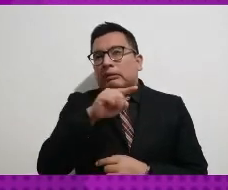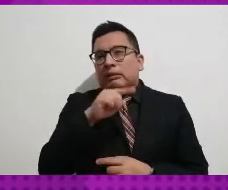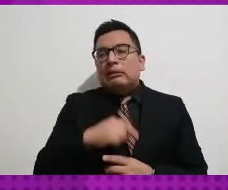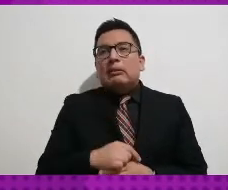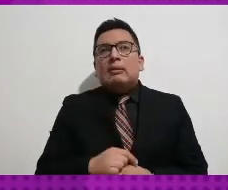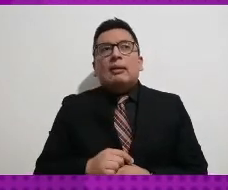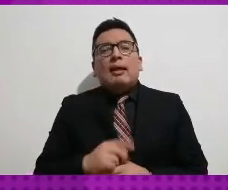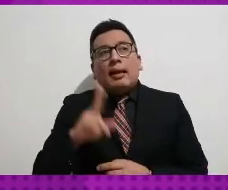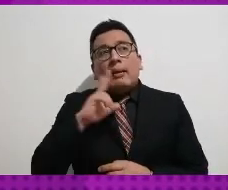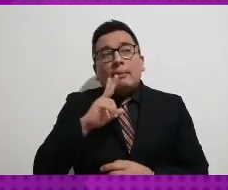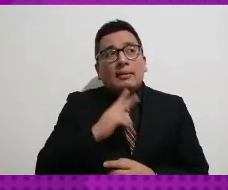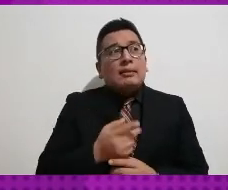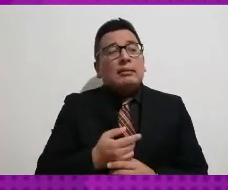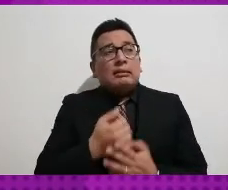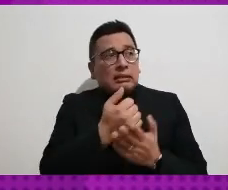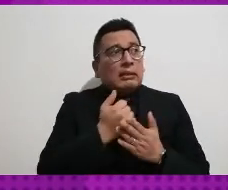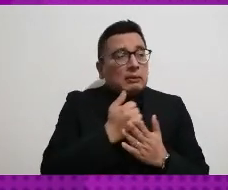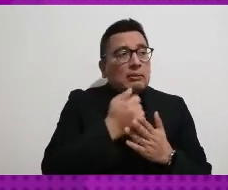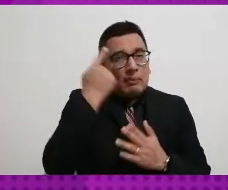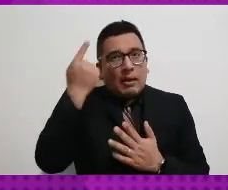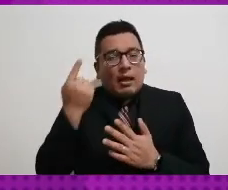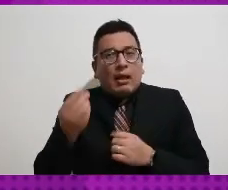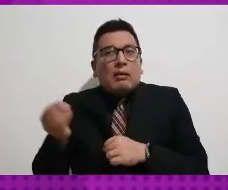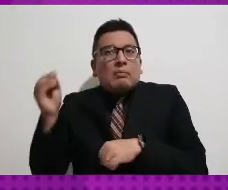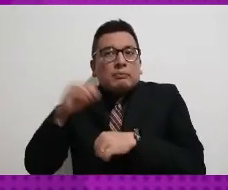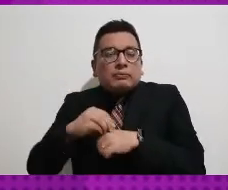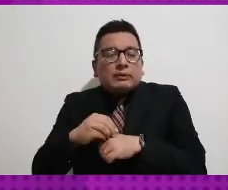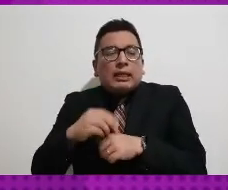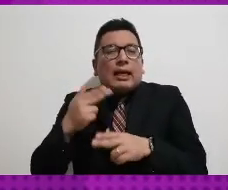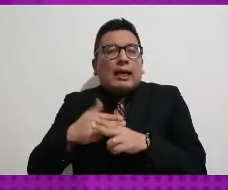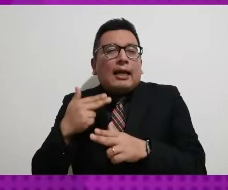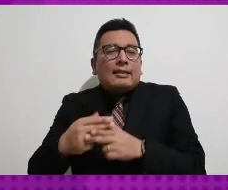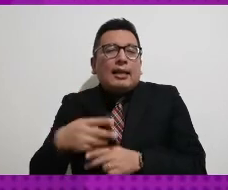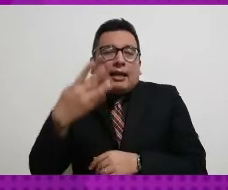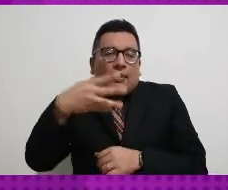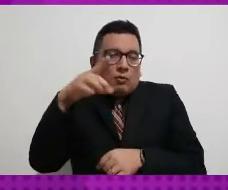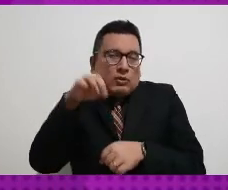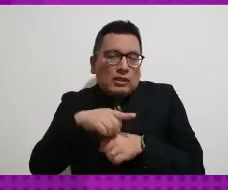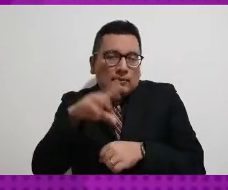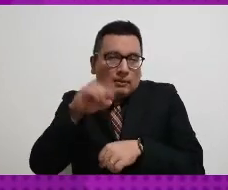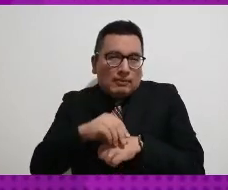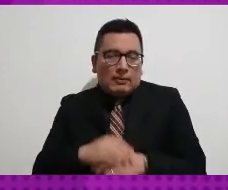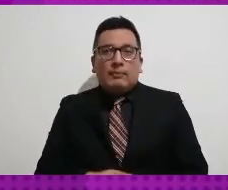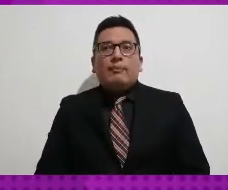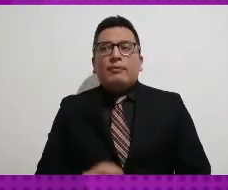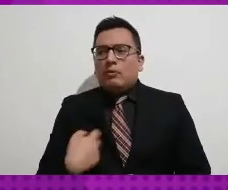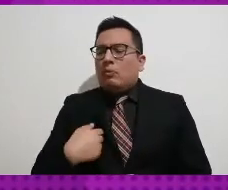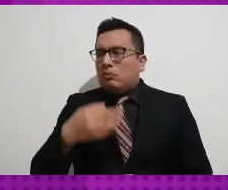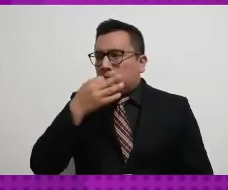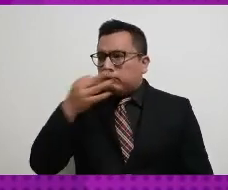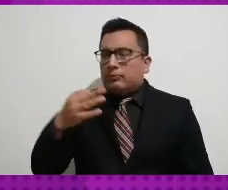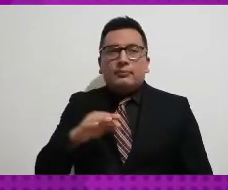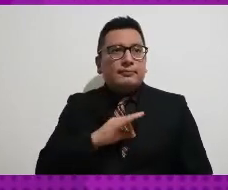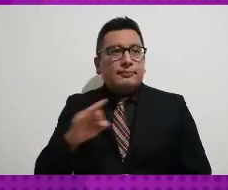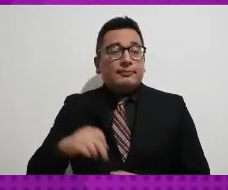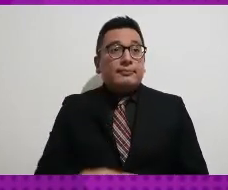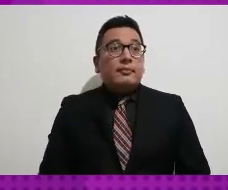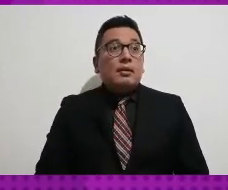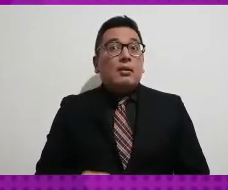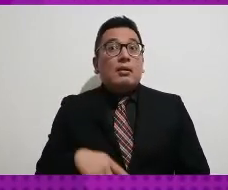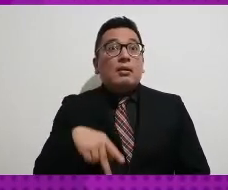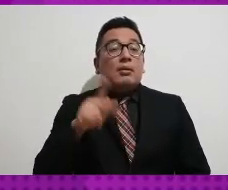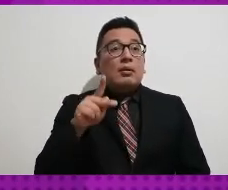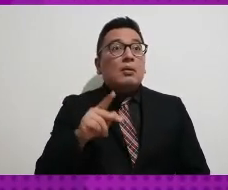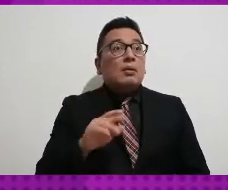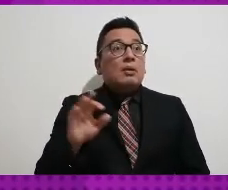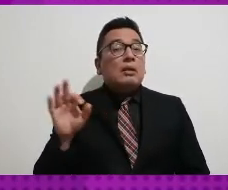decir, tiene hasta 14 días. Dentro de 9 o 14 días deberá de recibir una respuesta, y si no es así, puede presentar